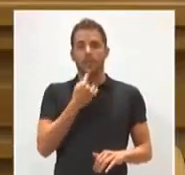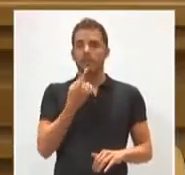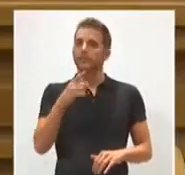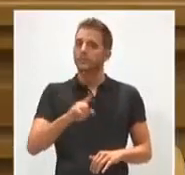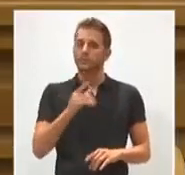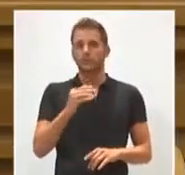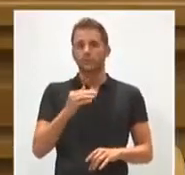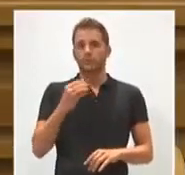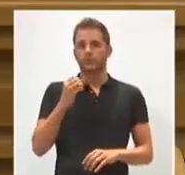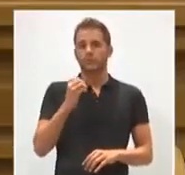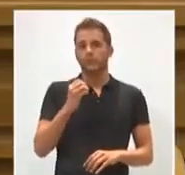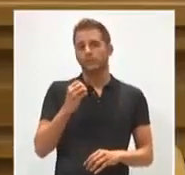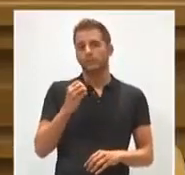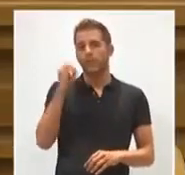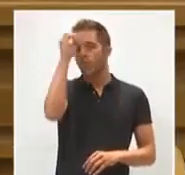constructiva